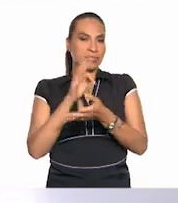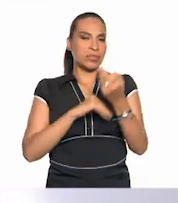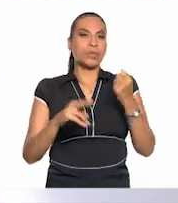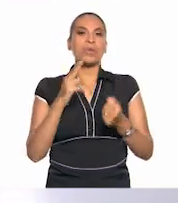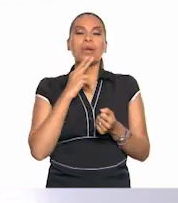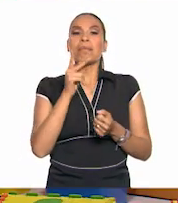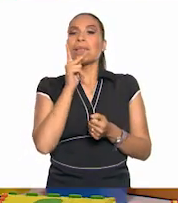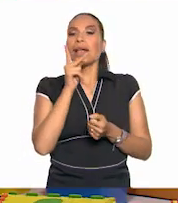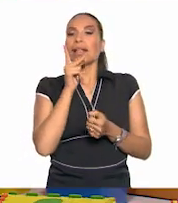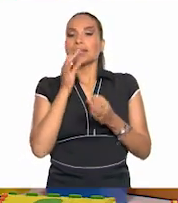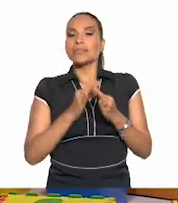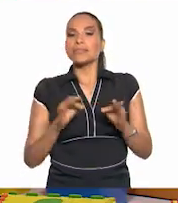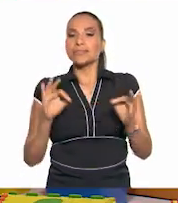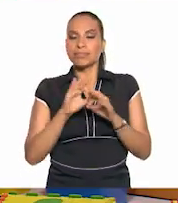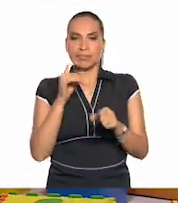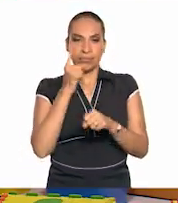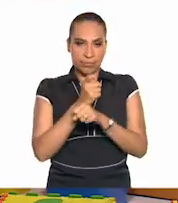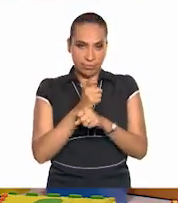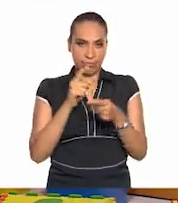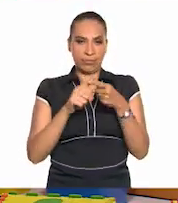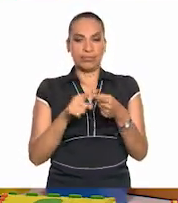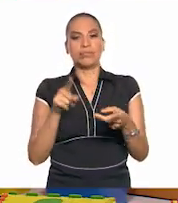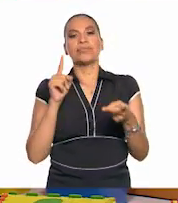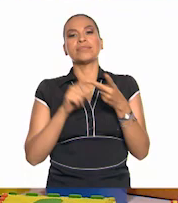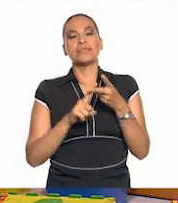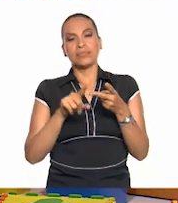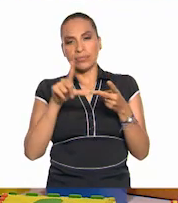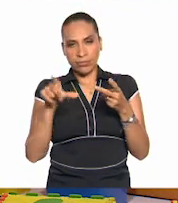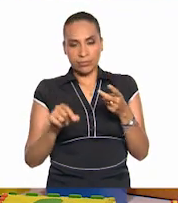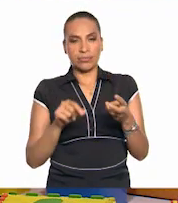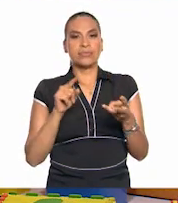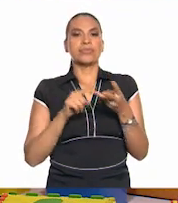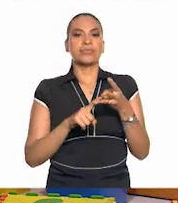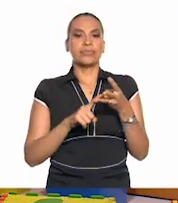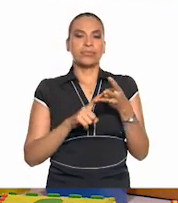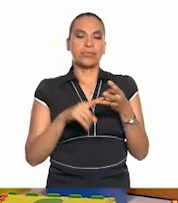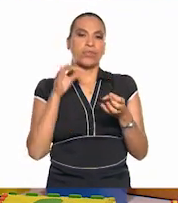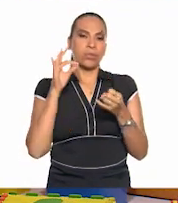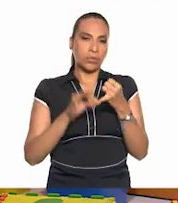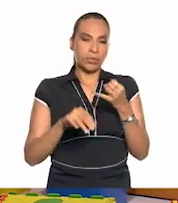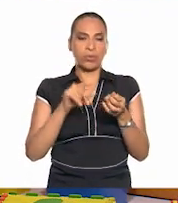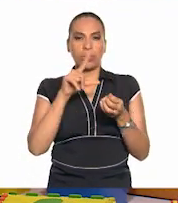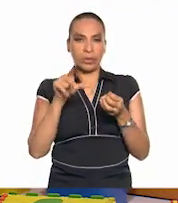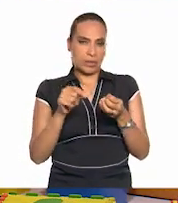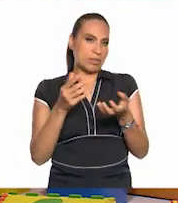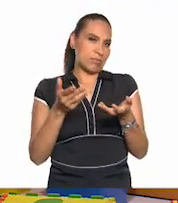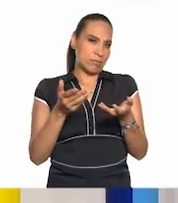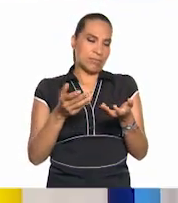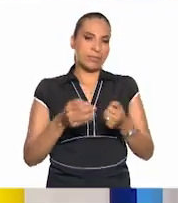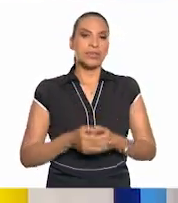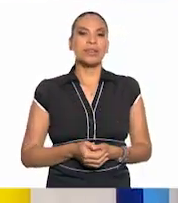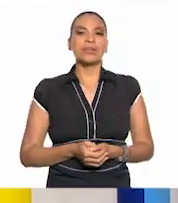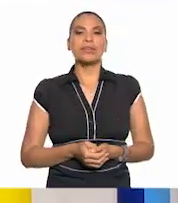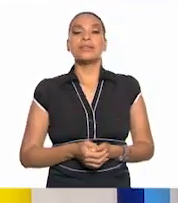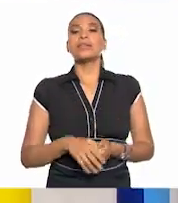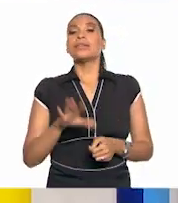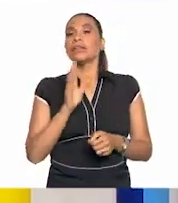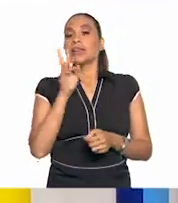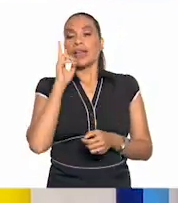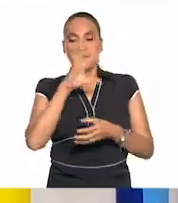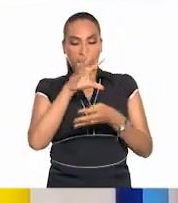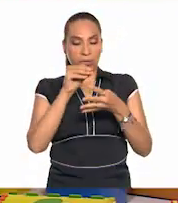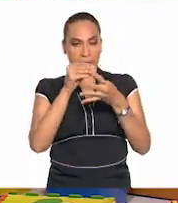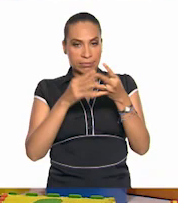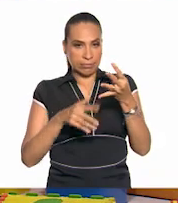usaste palabras así como primero, luego, por después último. Y por último, que ya nos dan